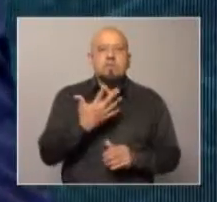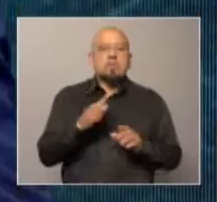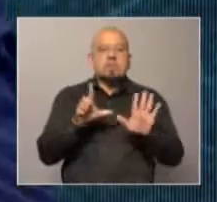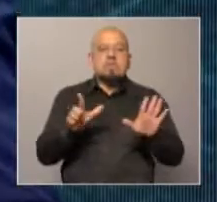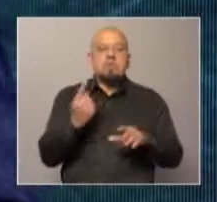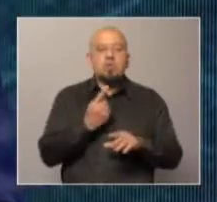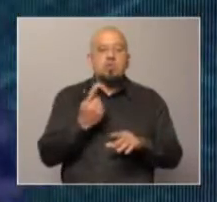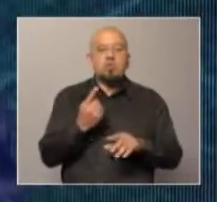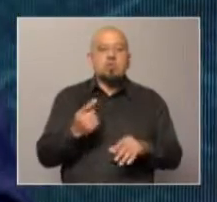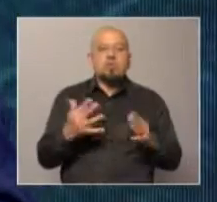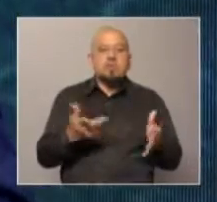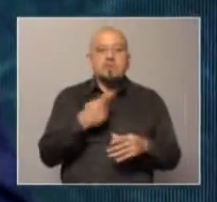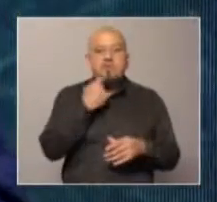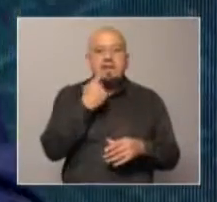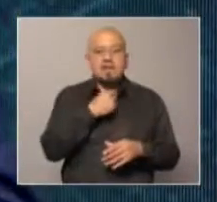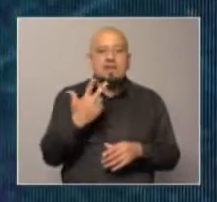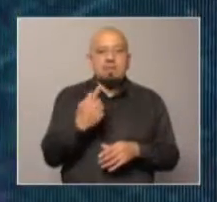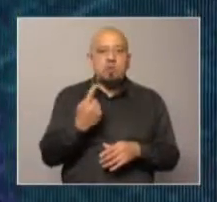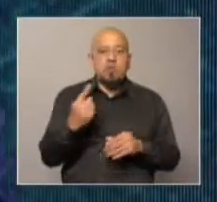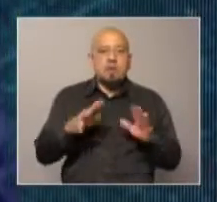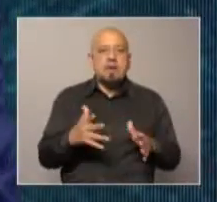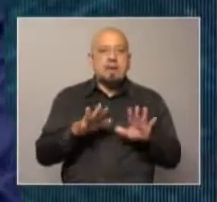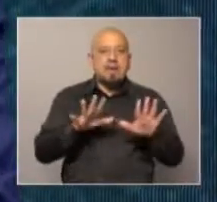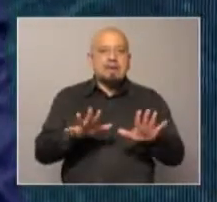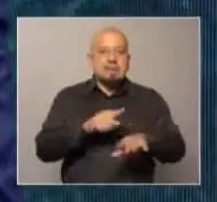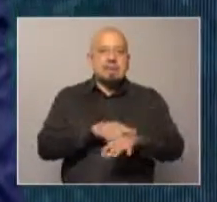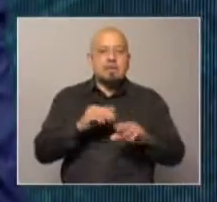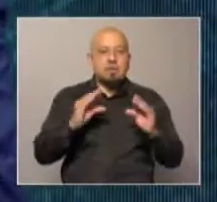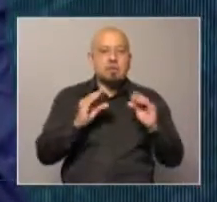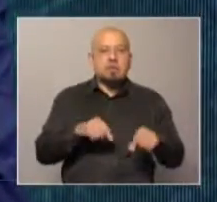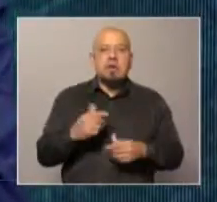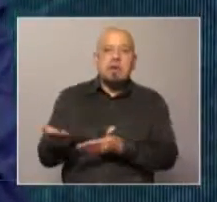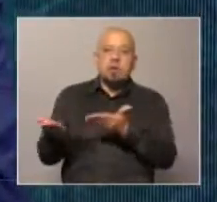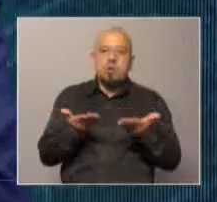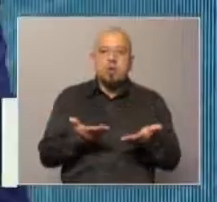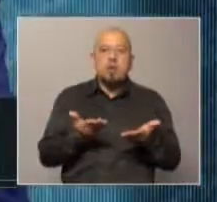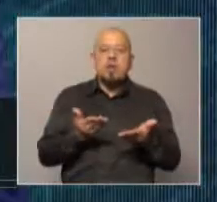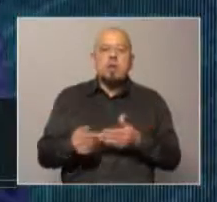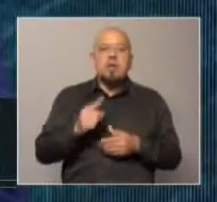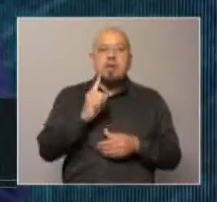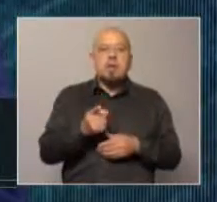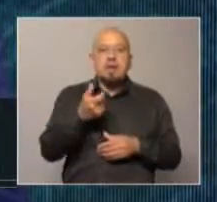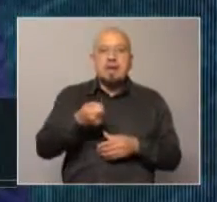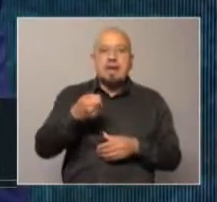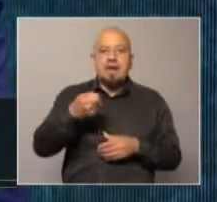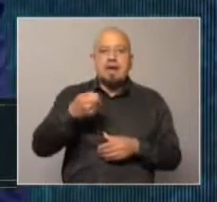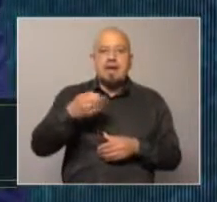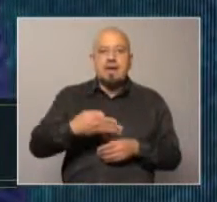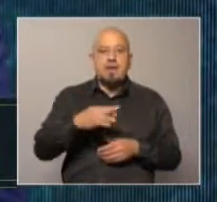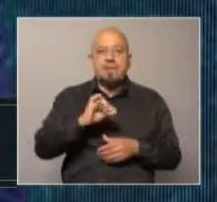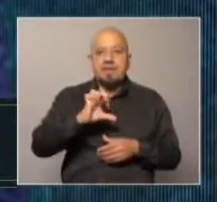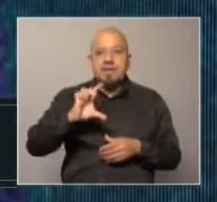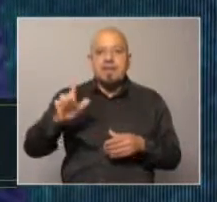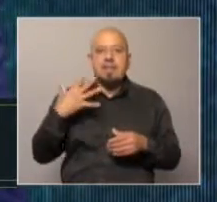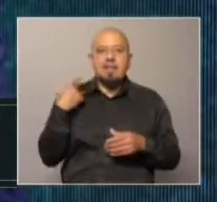Minutos pasan de las 9, si faltan 3 minutos para las 10 de la noche, nos acompaña en la mesa de la letra chica Gabriel Tenenbaum, doctor en ciencia